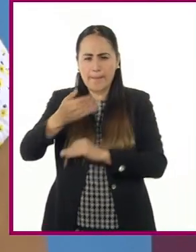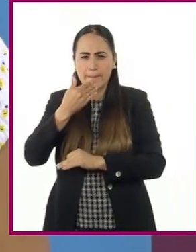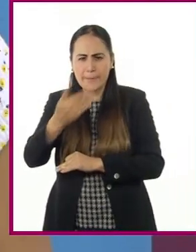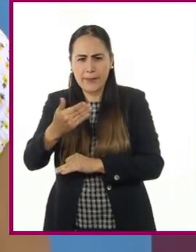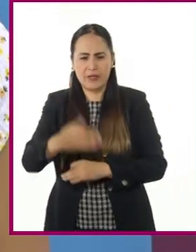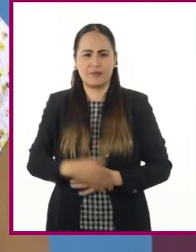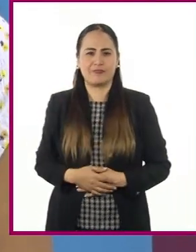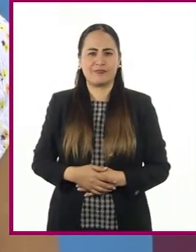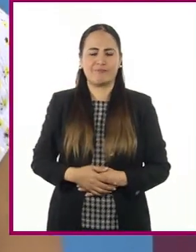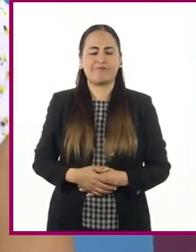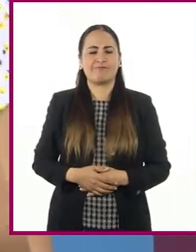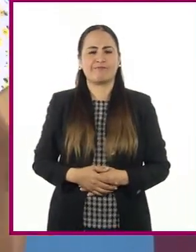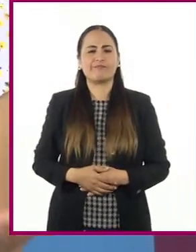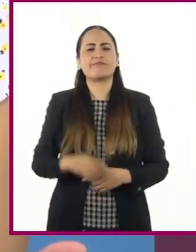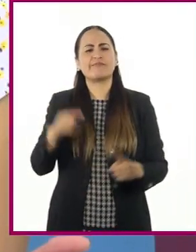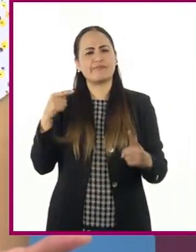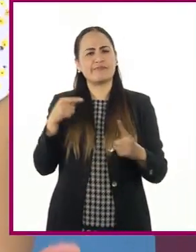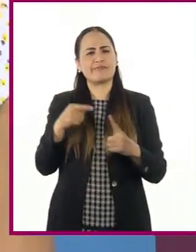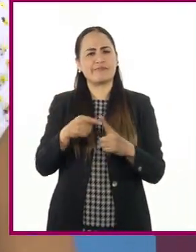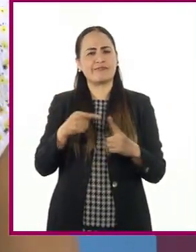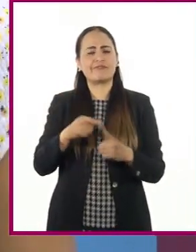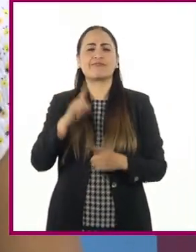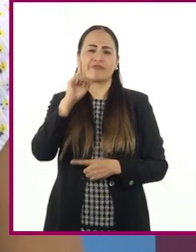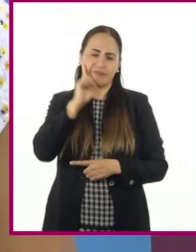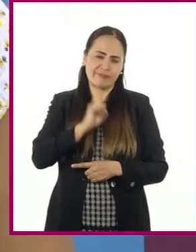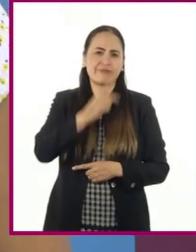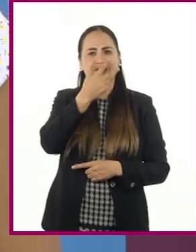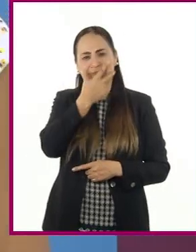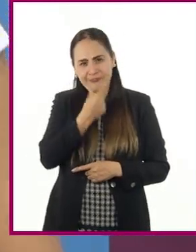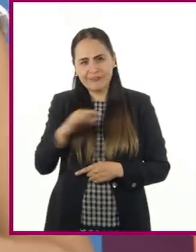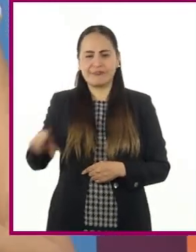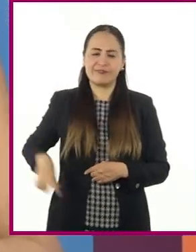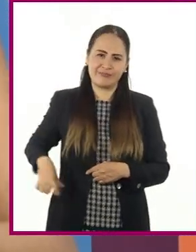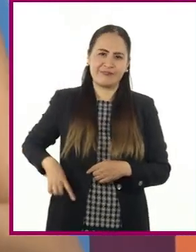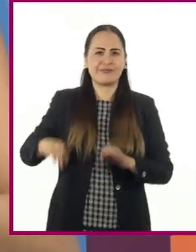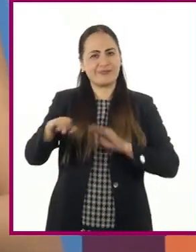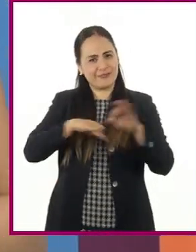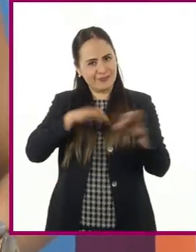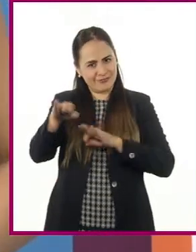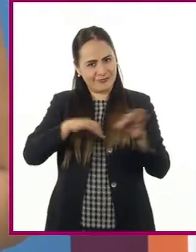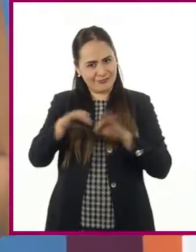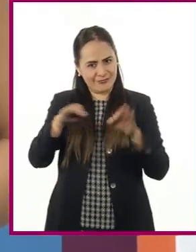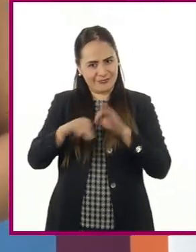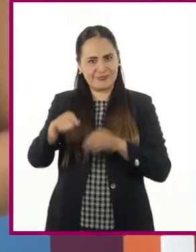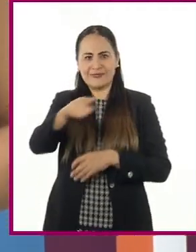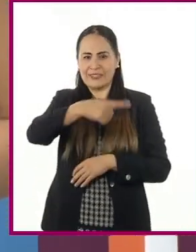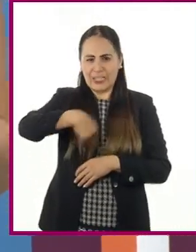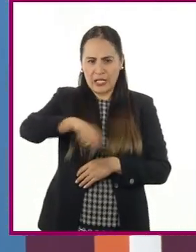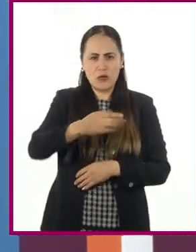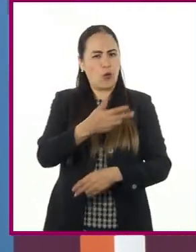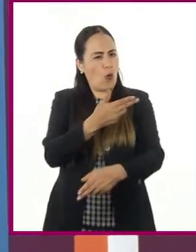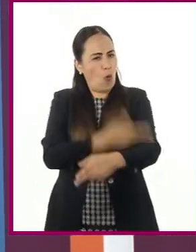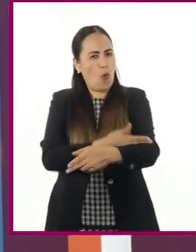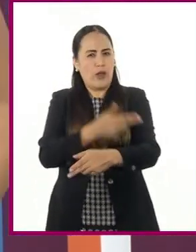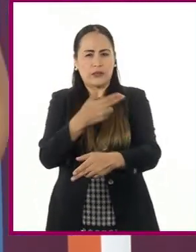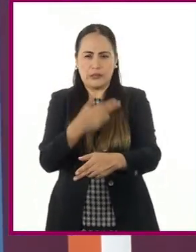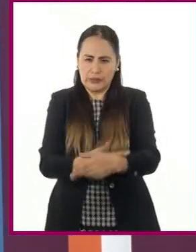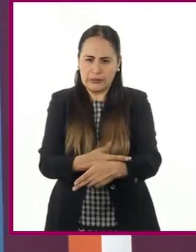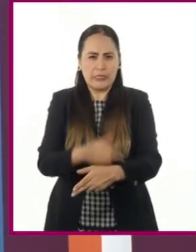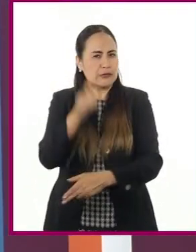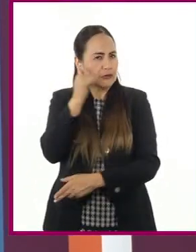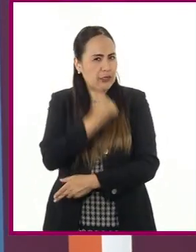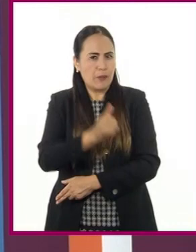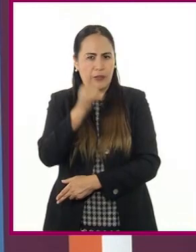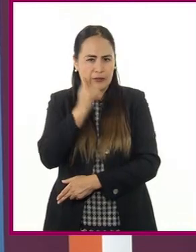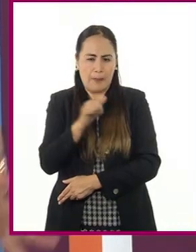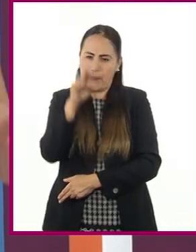tanto, llegamos a la conclusión de que las servidoras y servidores públicos deben actuar con honestidad, atendiendo siempre